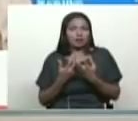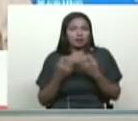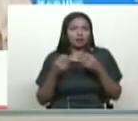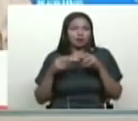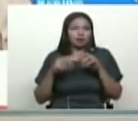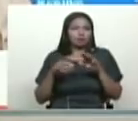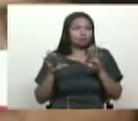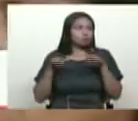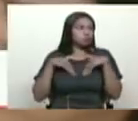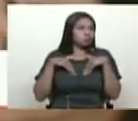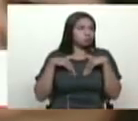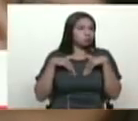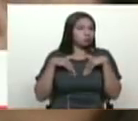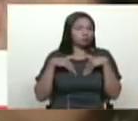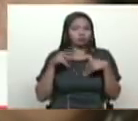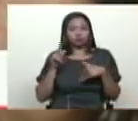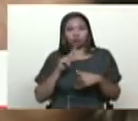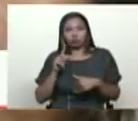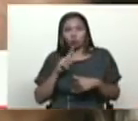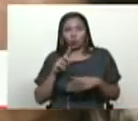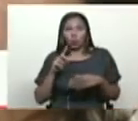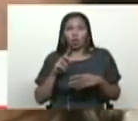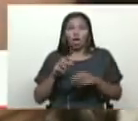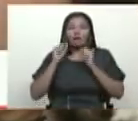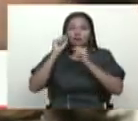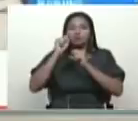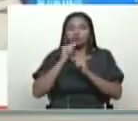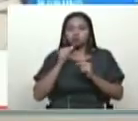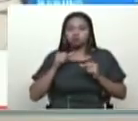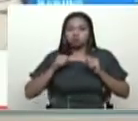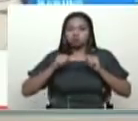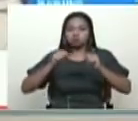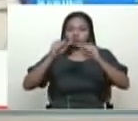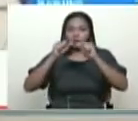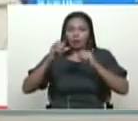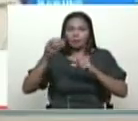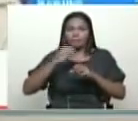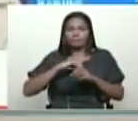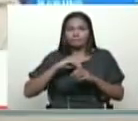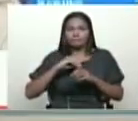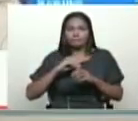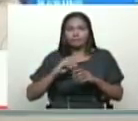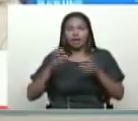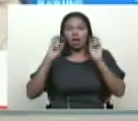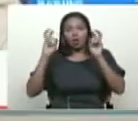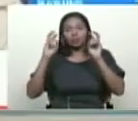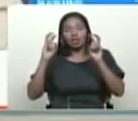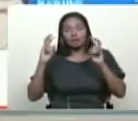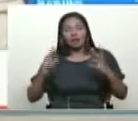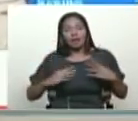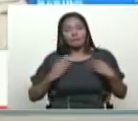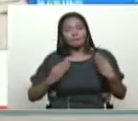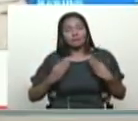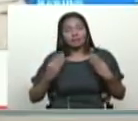arriba. El triunfo está en saber avanzar en los temas vitales del pueblo.